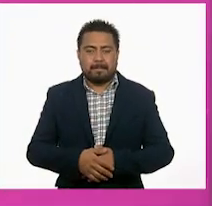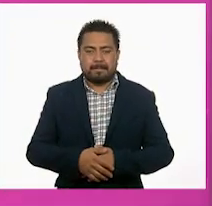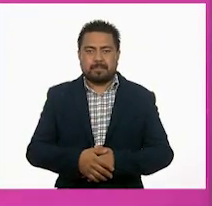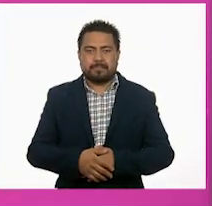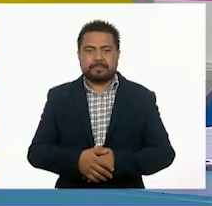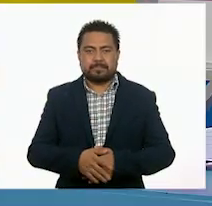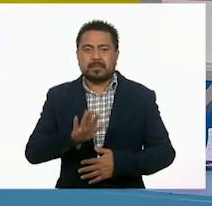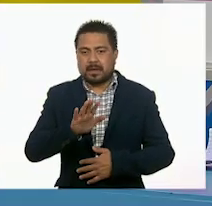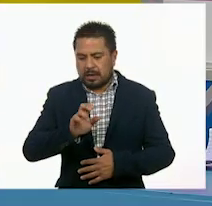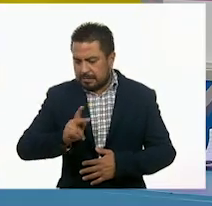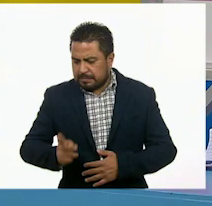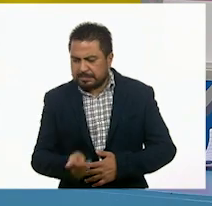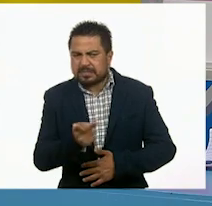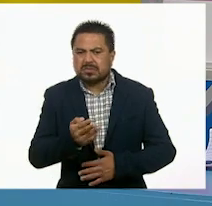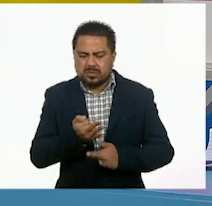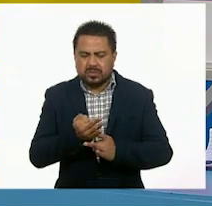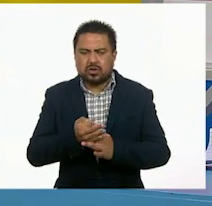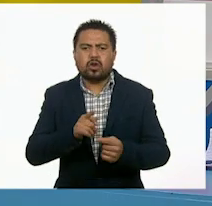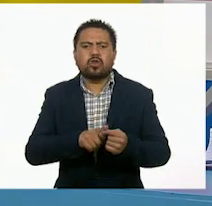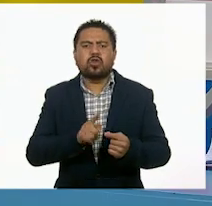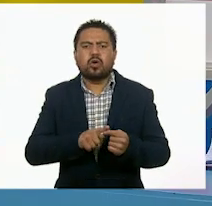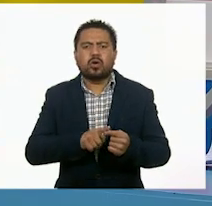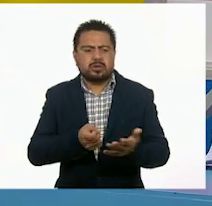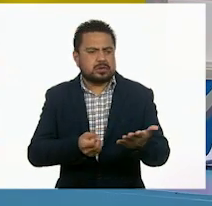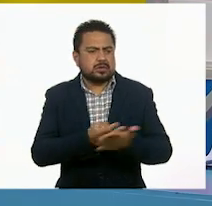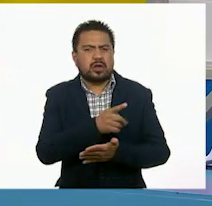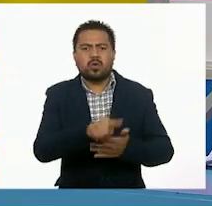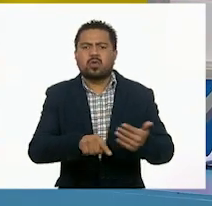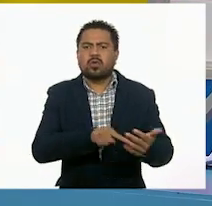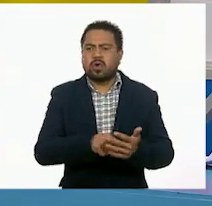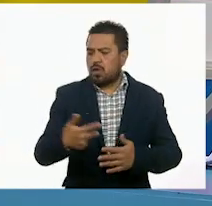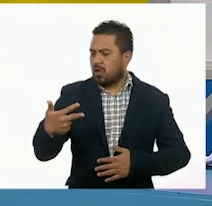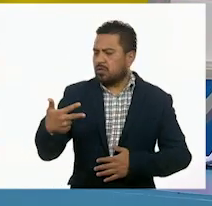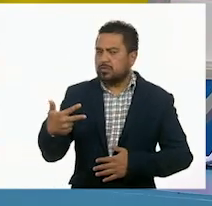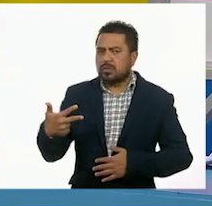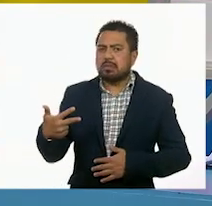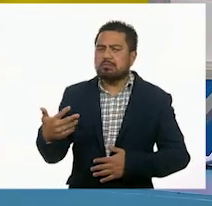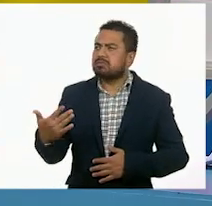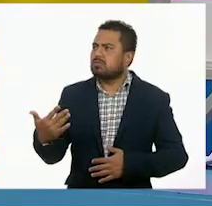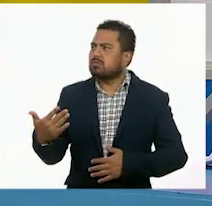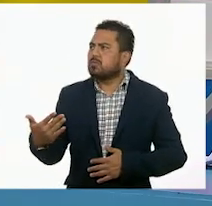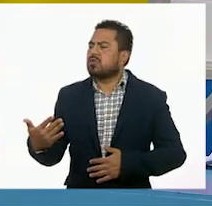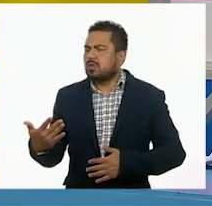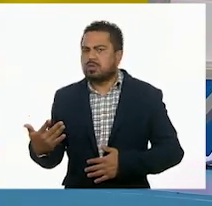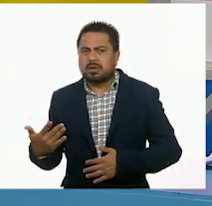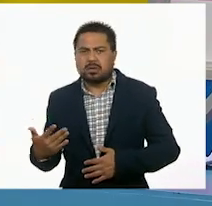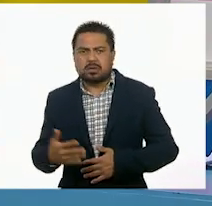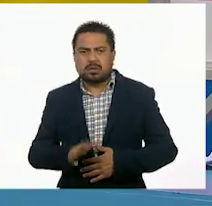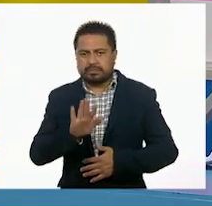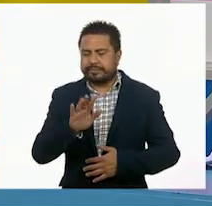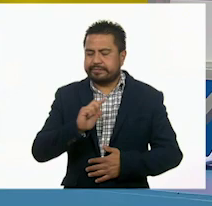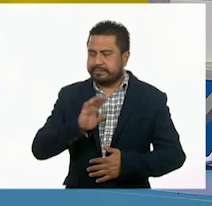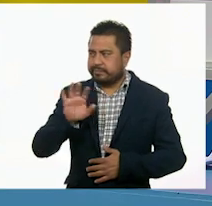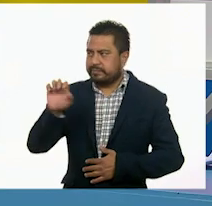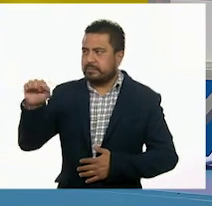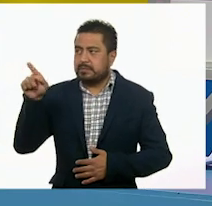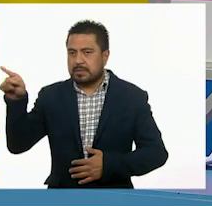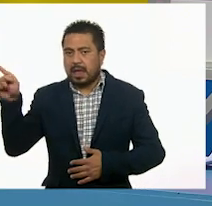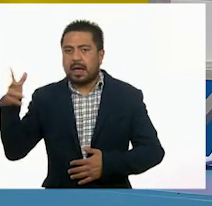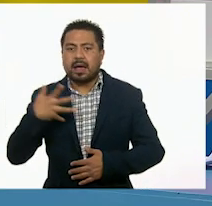Muy bien. La pregunta fue, ¿dónde estaría ubicado el número 8? Ah, aquí lo tenemos.